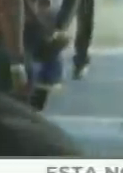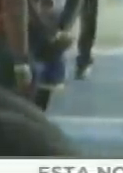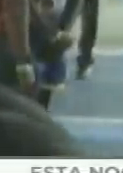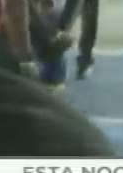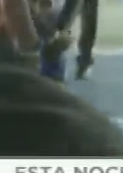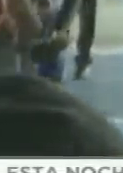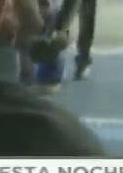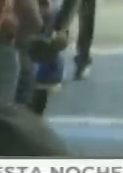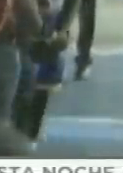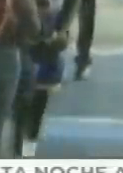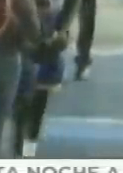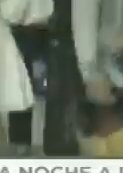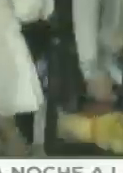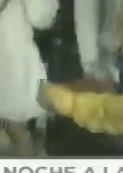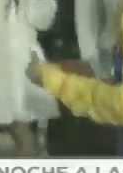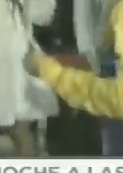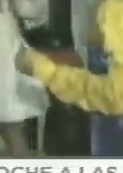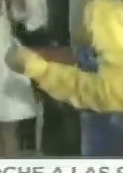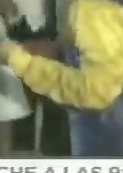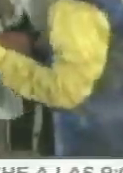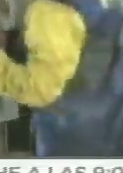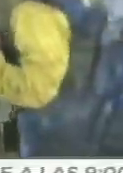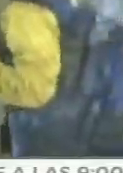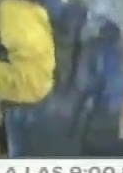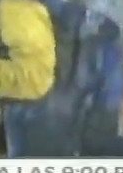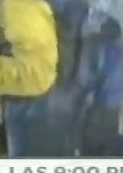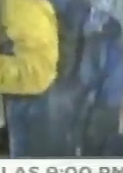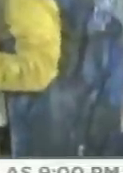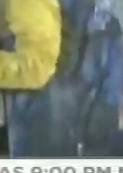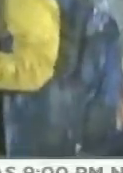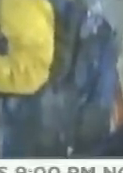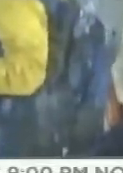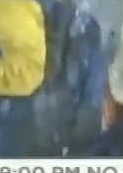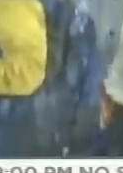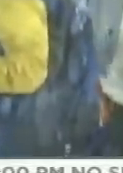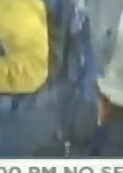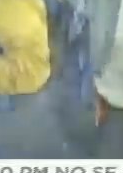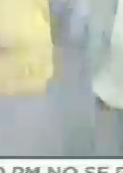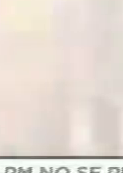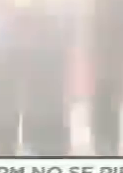adversidad. Y ha llegado a mi gente más dicha y prosperidad.